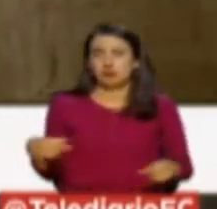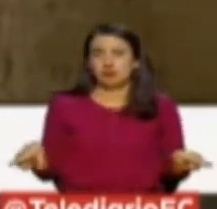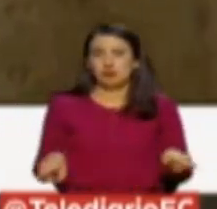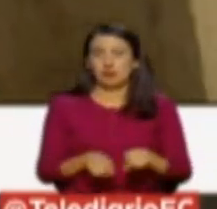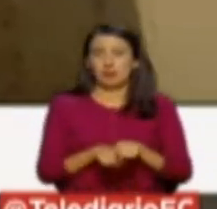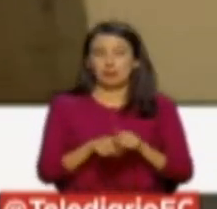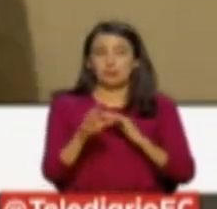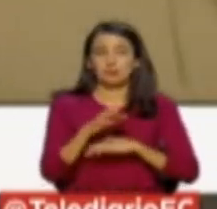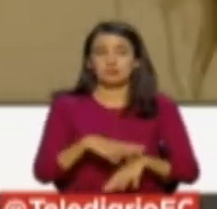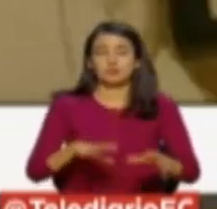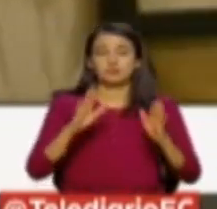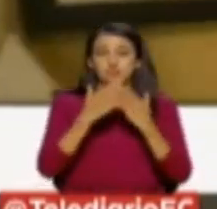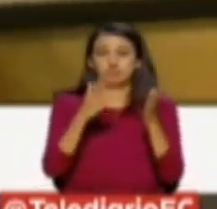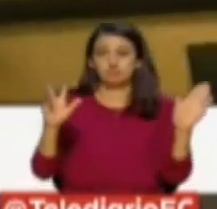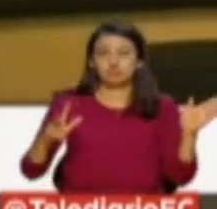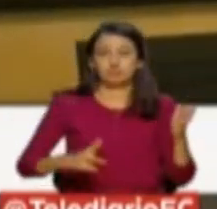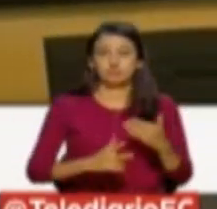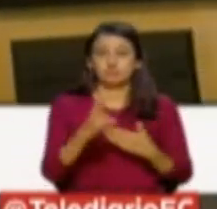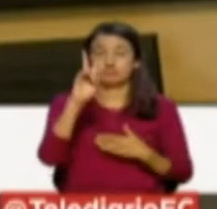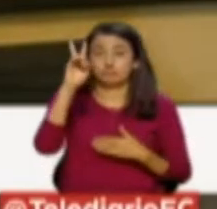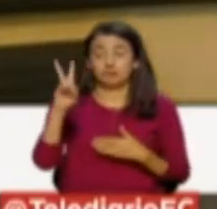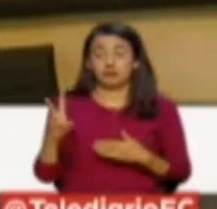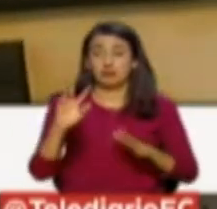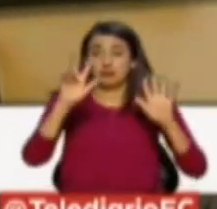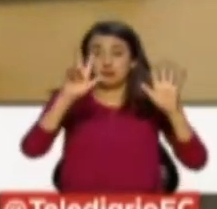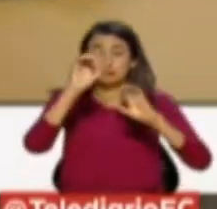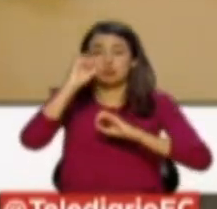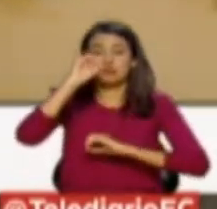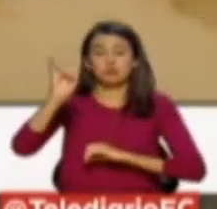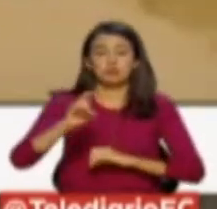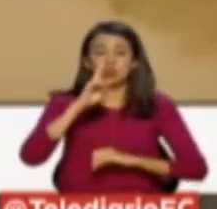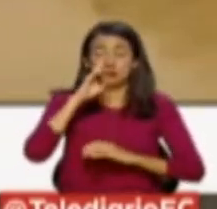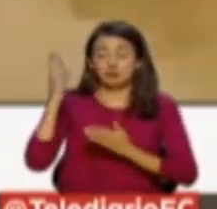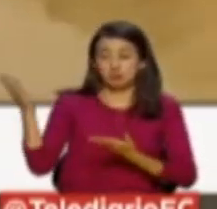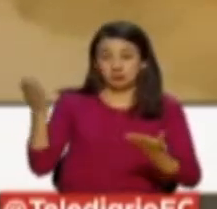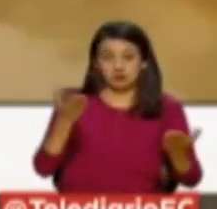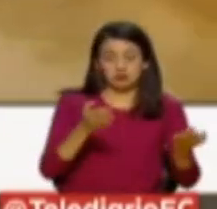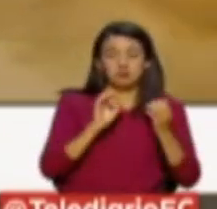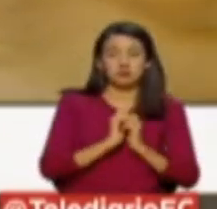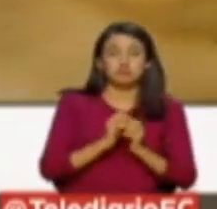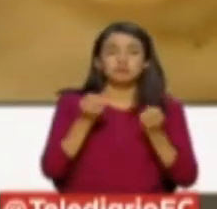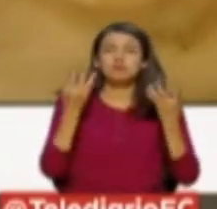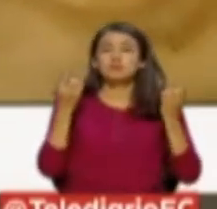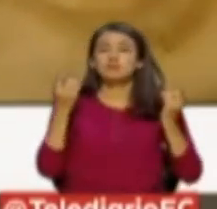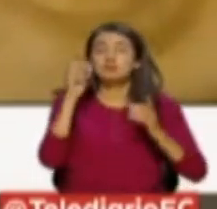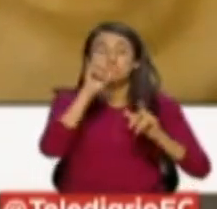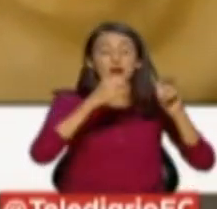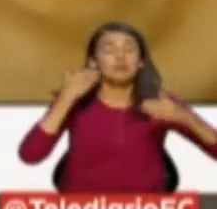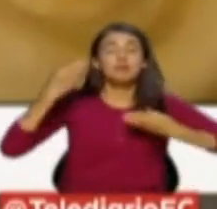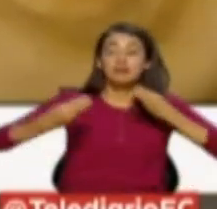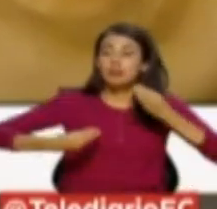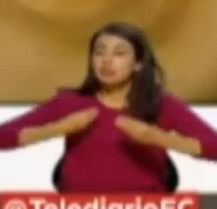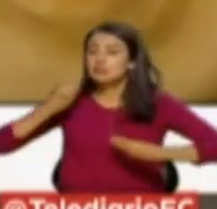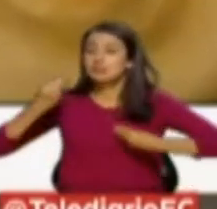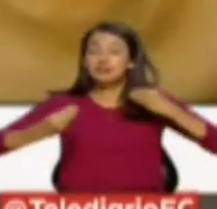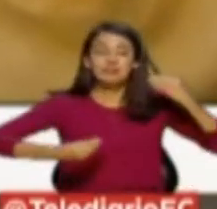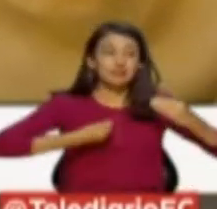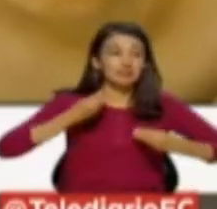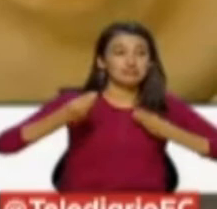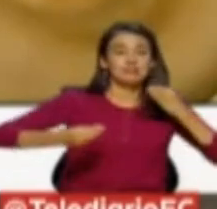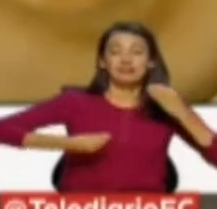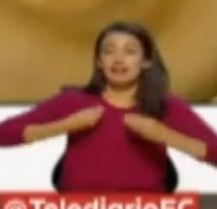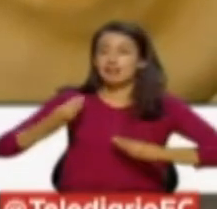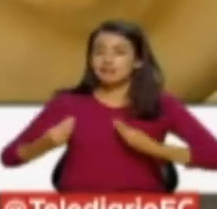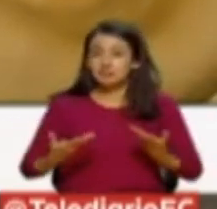la inauguración que fue el viernes 8 tuvimos a muchas personas que se acercaron a felicitarme a decirme que que